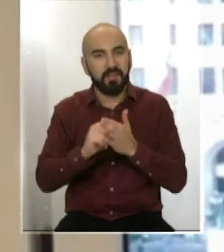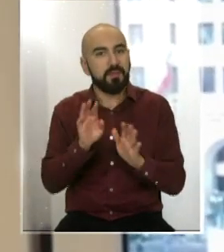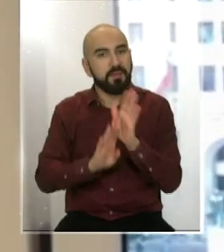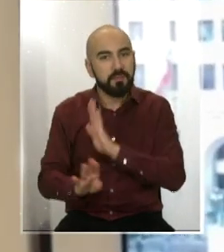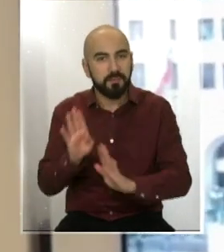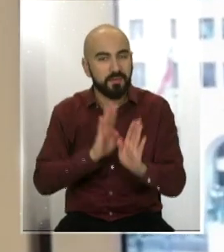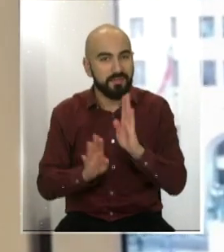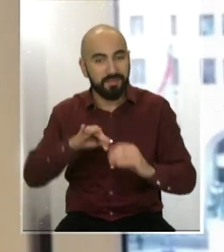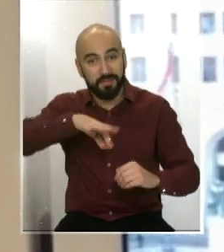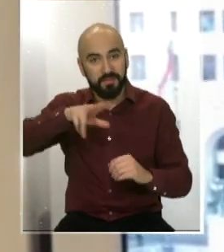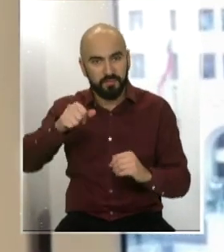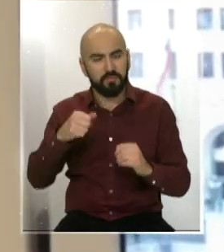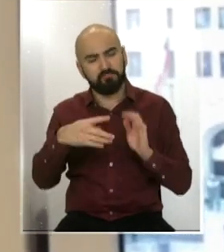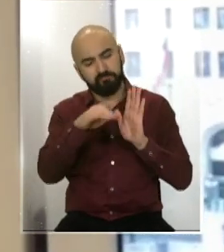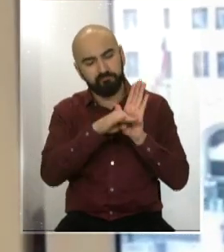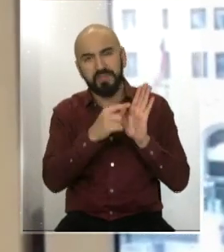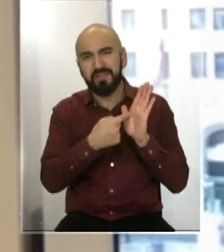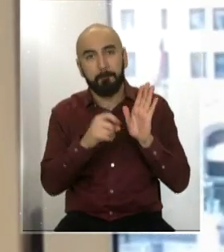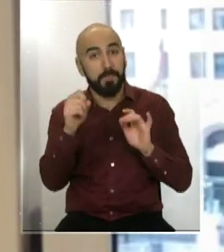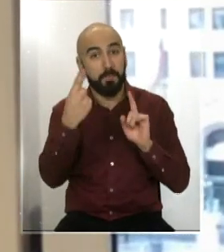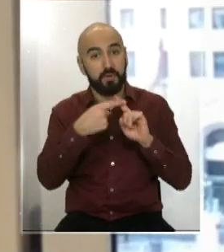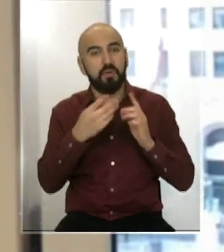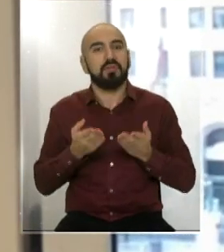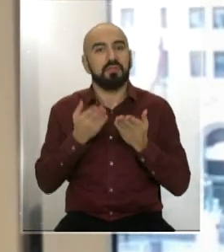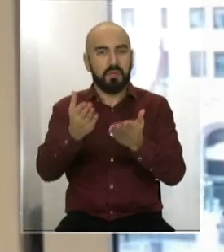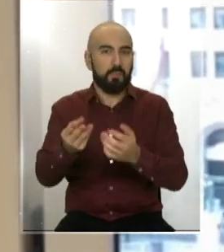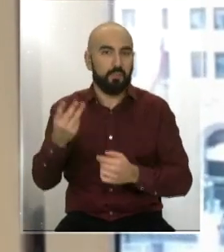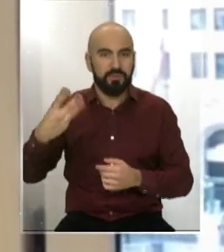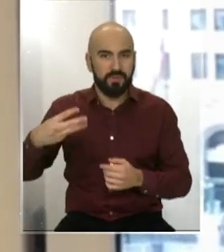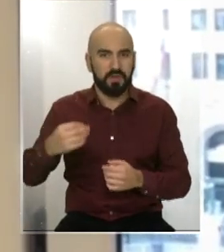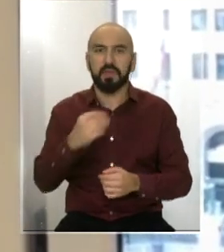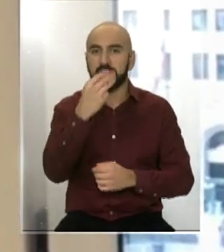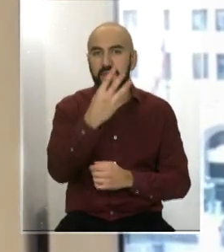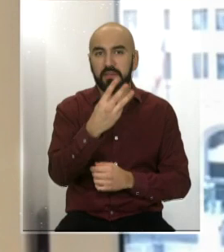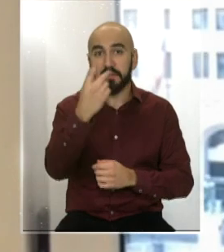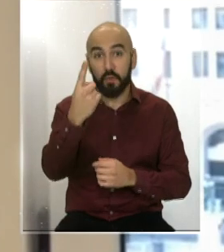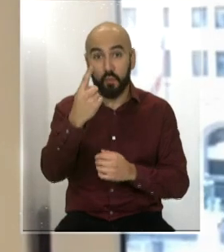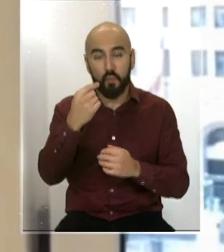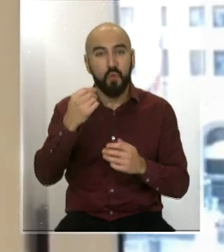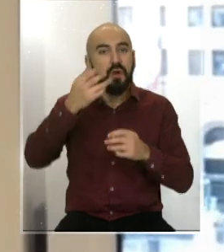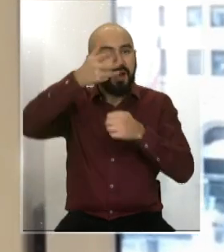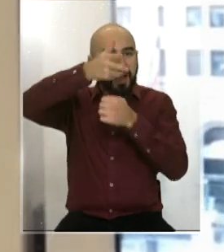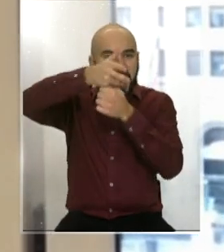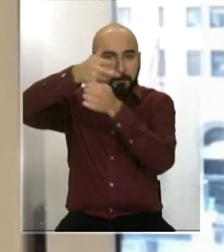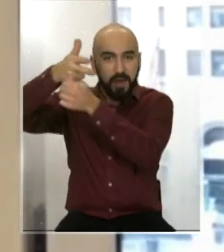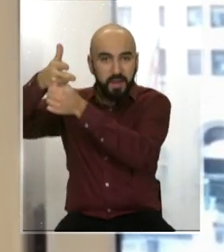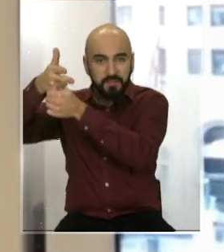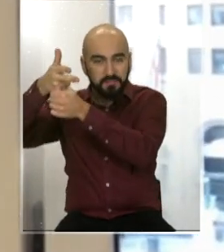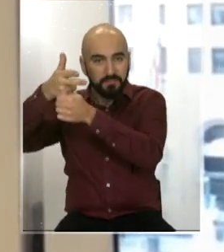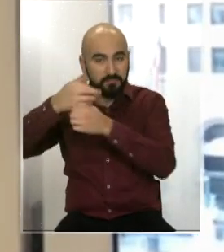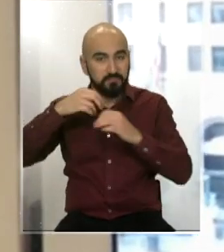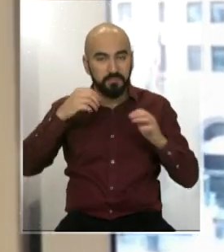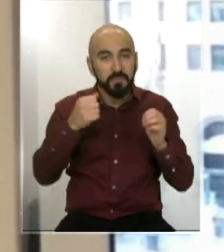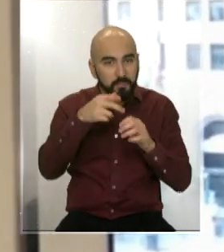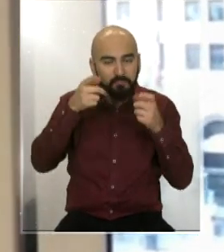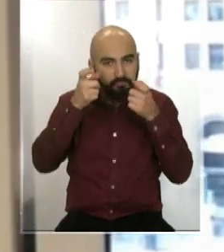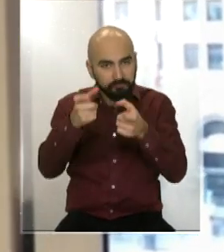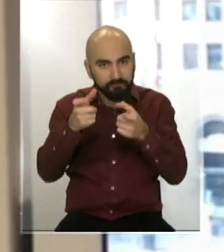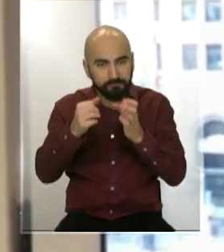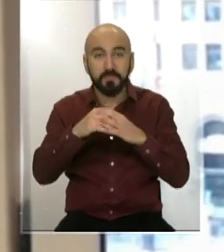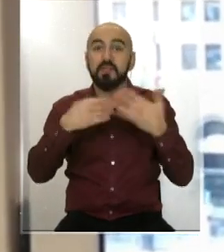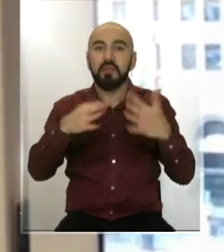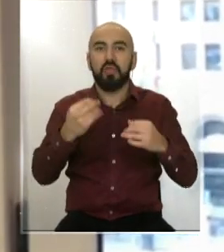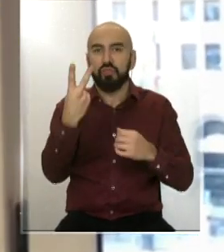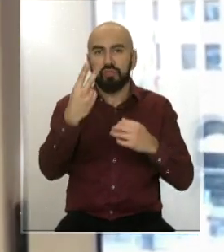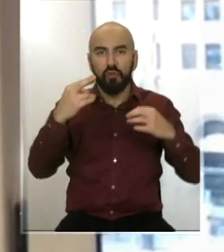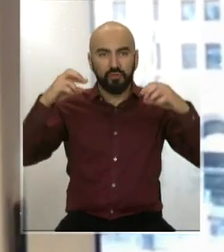distintas medidas. Primero, se le va a entregar al municipio 31 cámaras de televigilancia. Se acaban de instalar dos